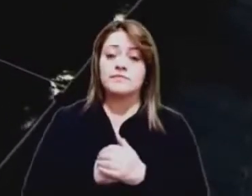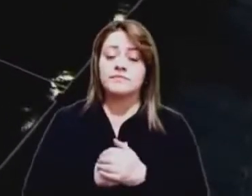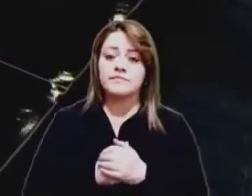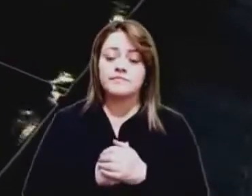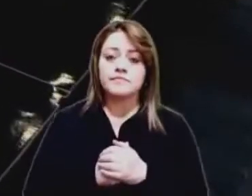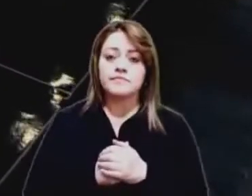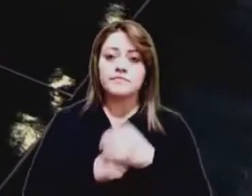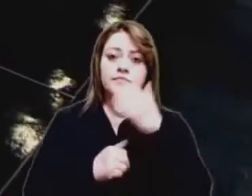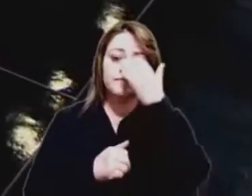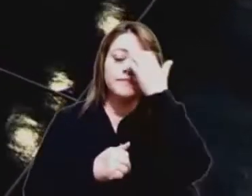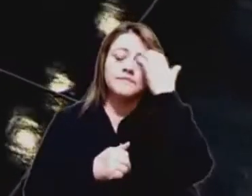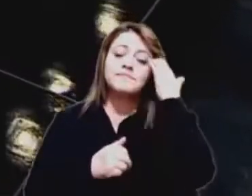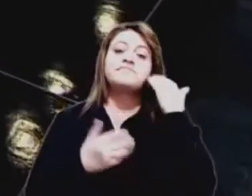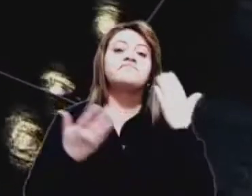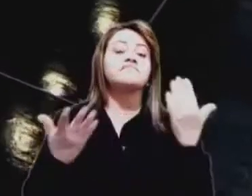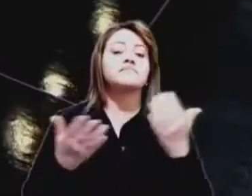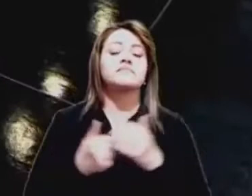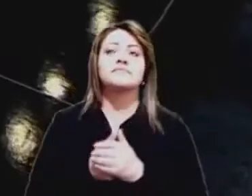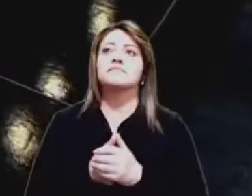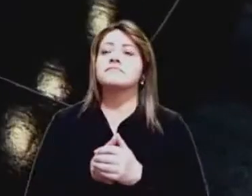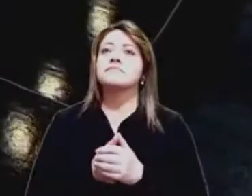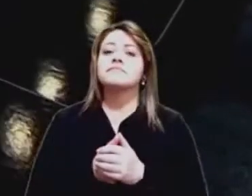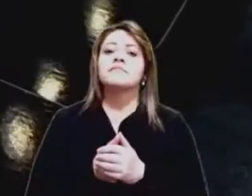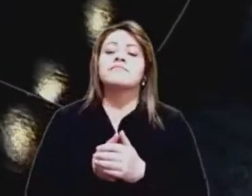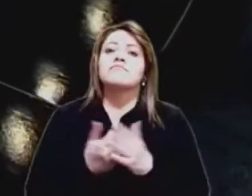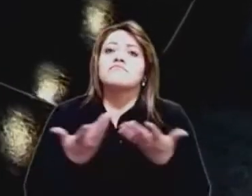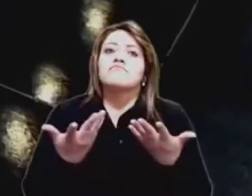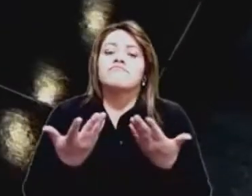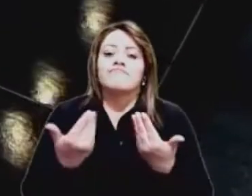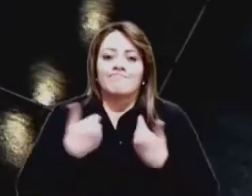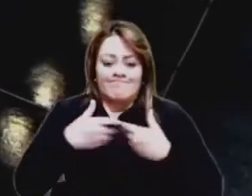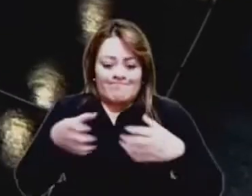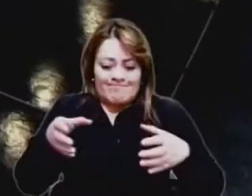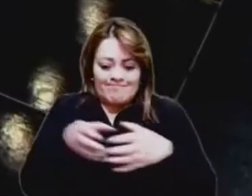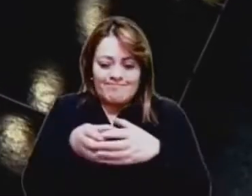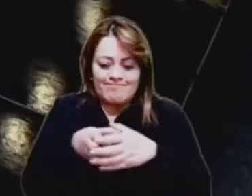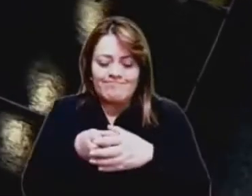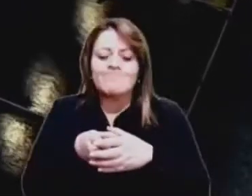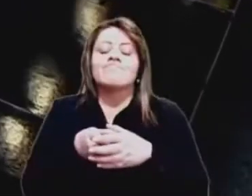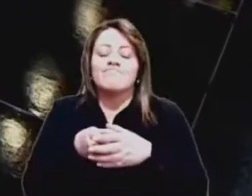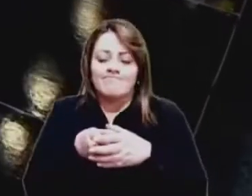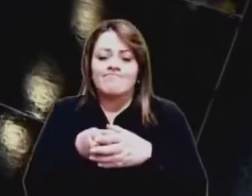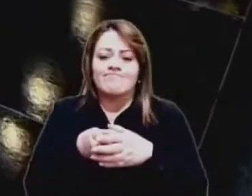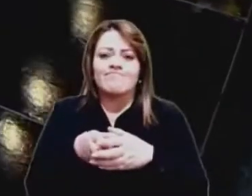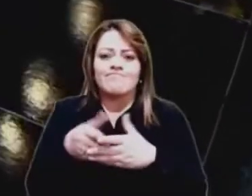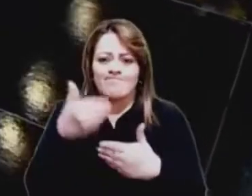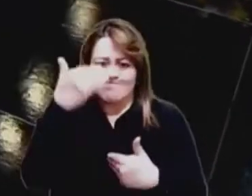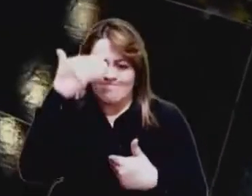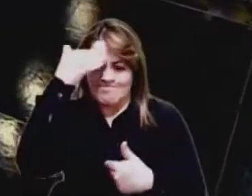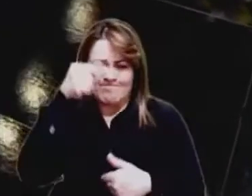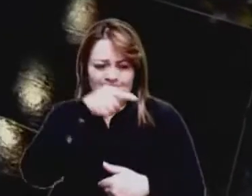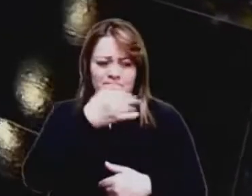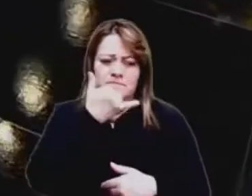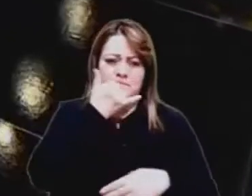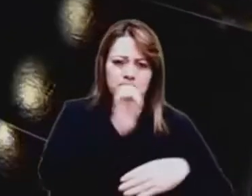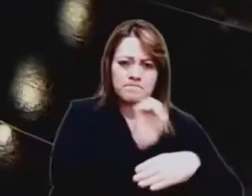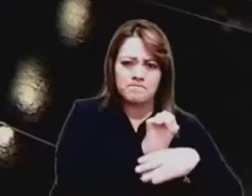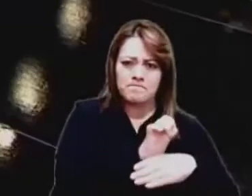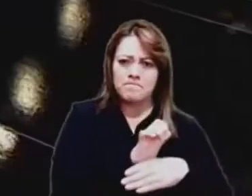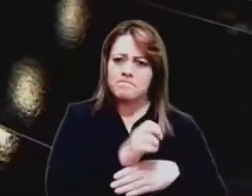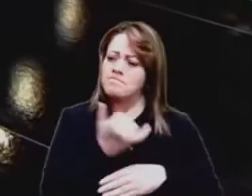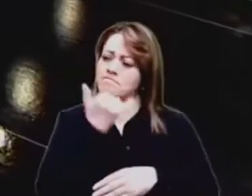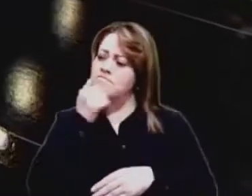y nosotros si somos conscientes o si somos los que conocemos de la diferencia que hay entre dos entidades tenemos la posibilidad de